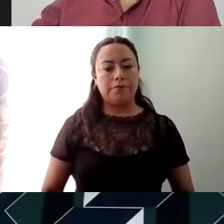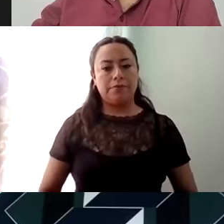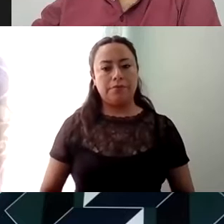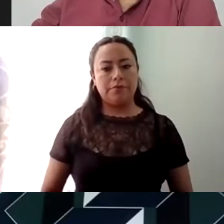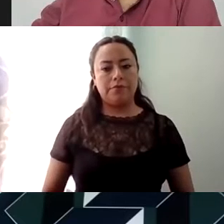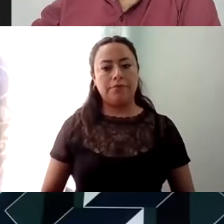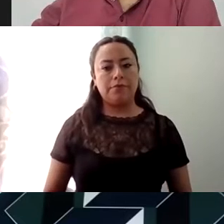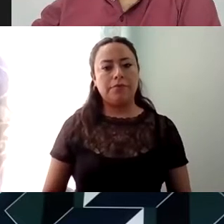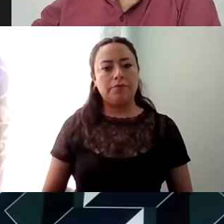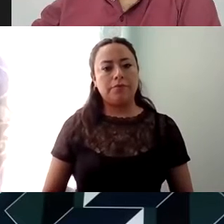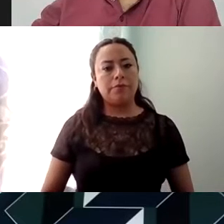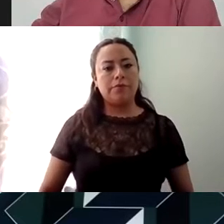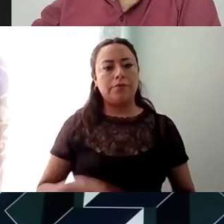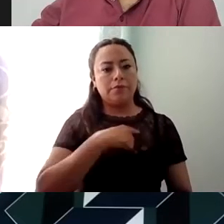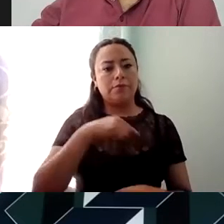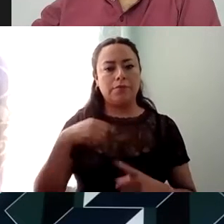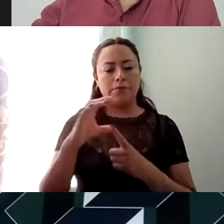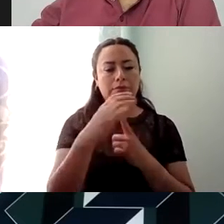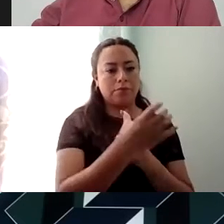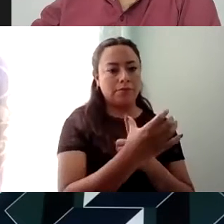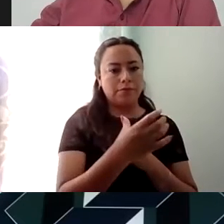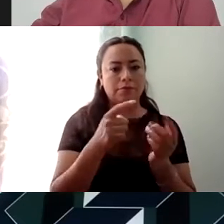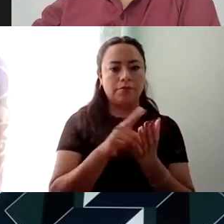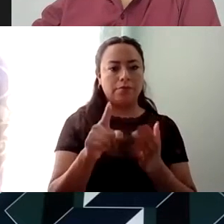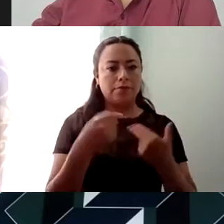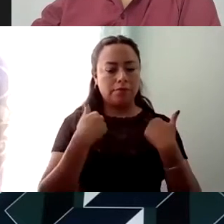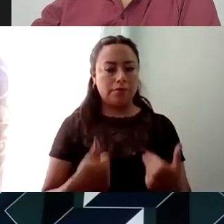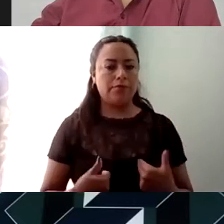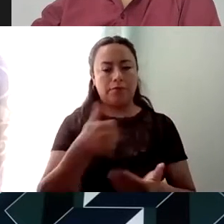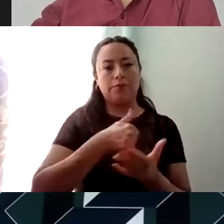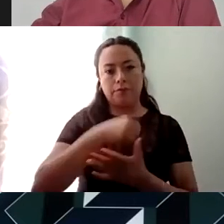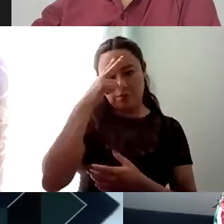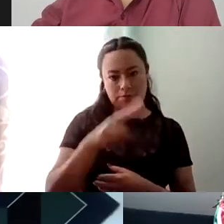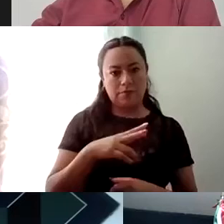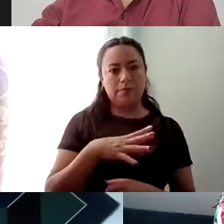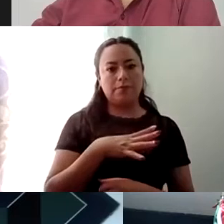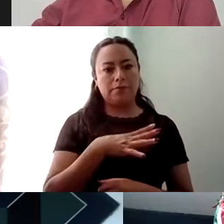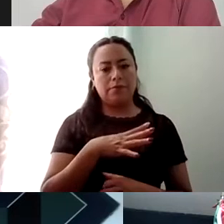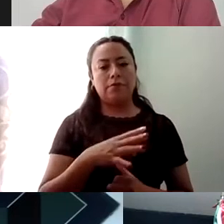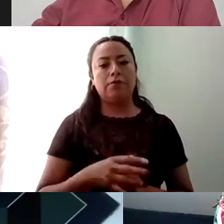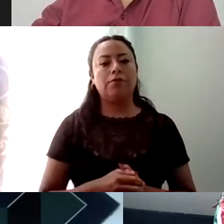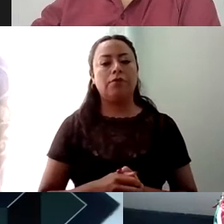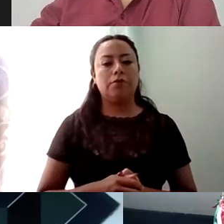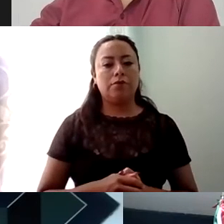vemos en la Comisión de Derechos Humanos de la Ciudad de México el reclamo ciudadano de que la educación